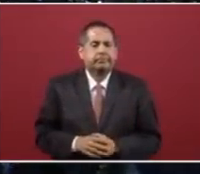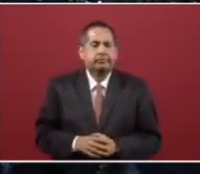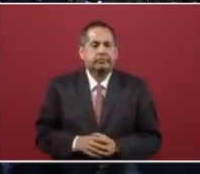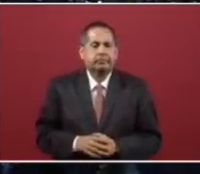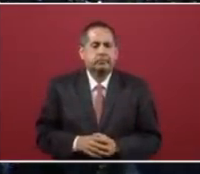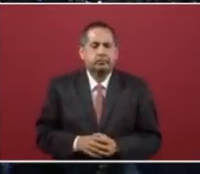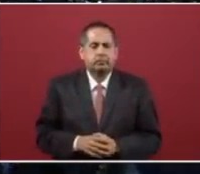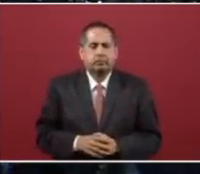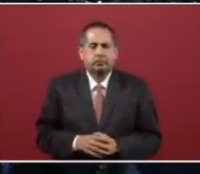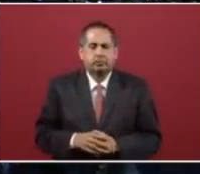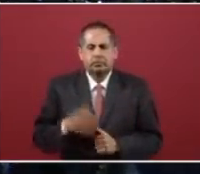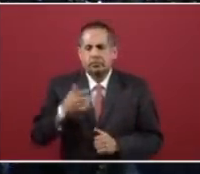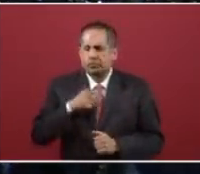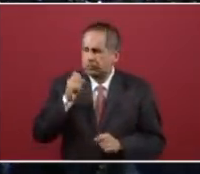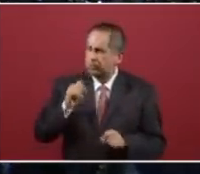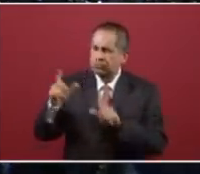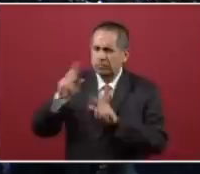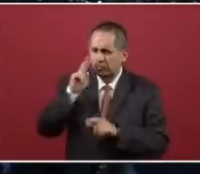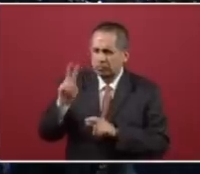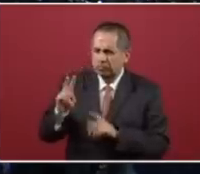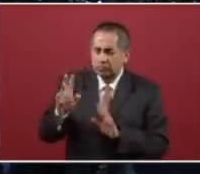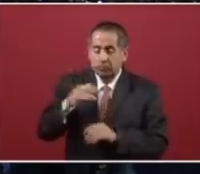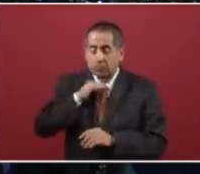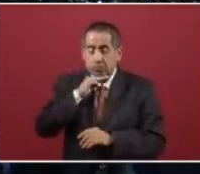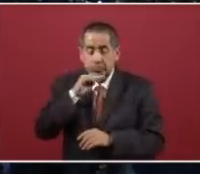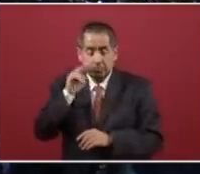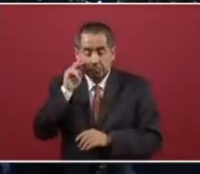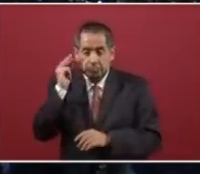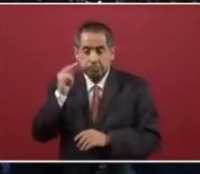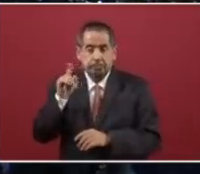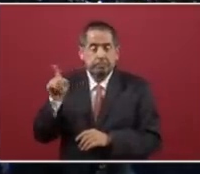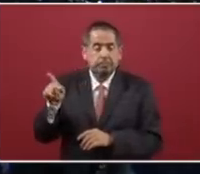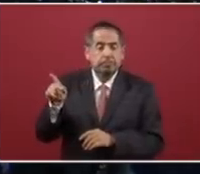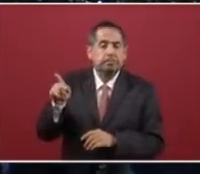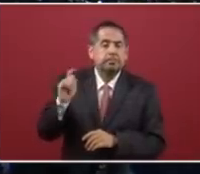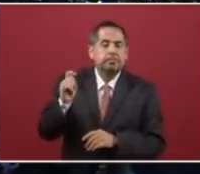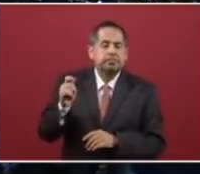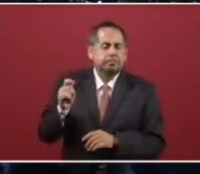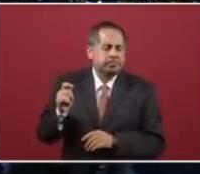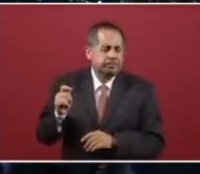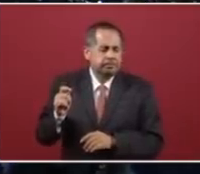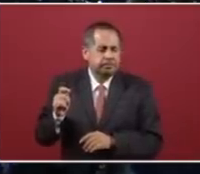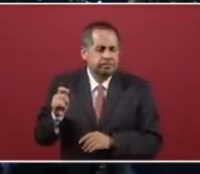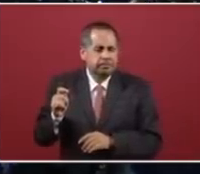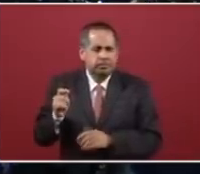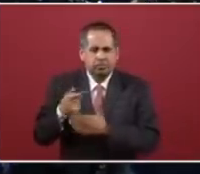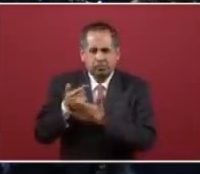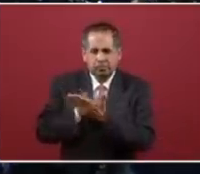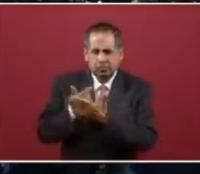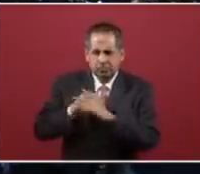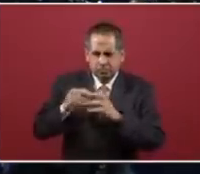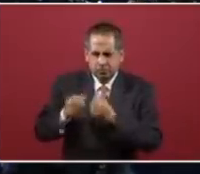que no había aquí oro no me fijé lo de cuentas